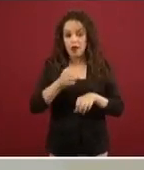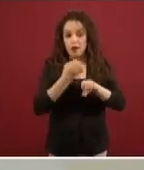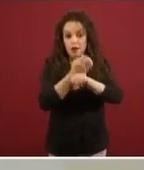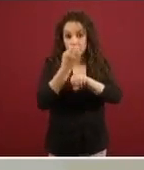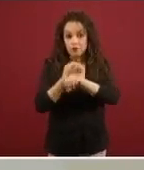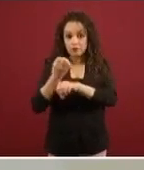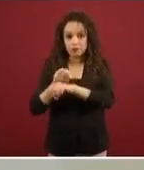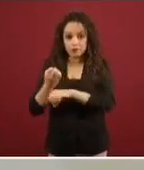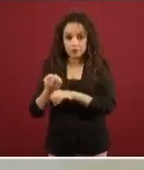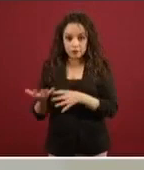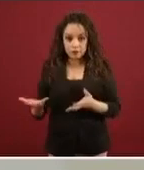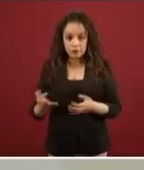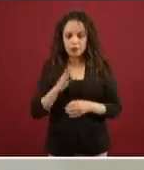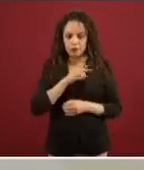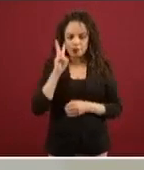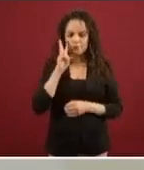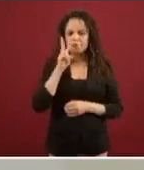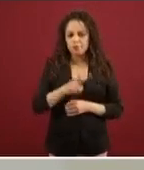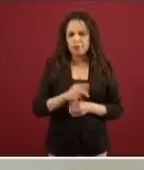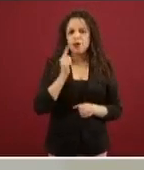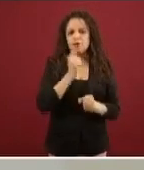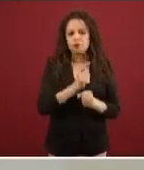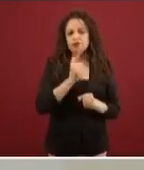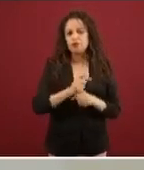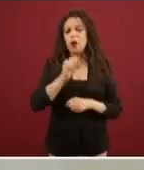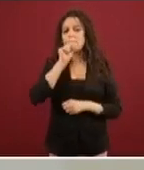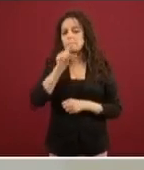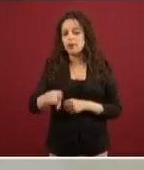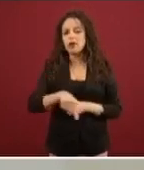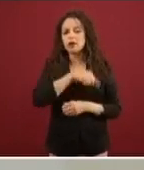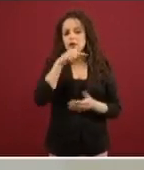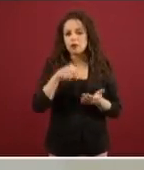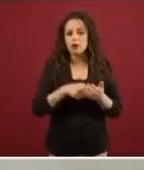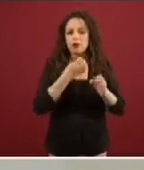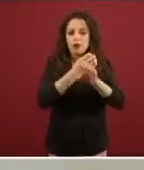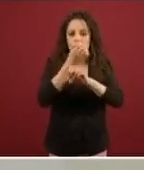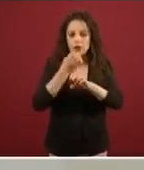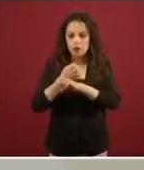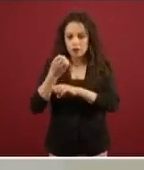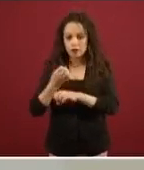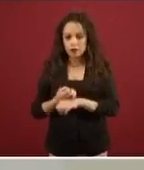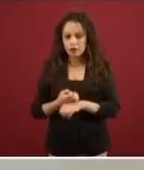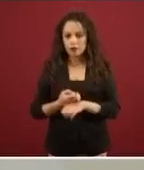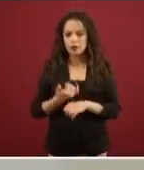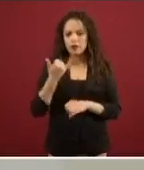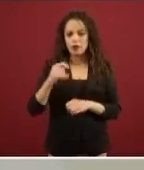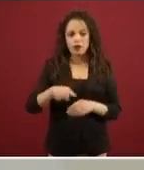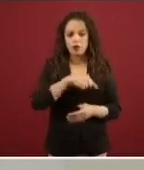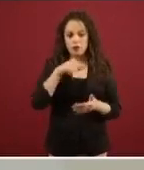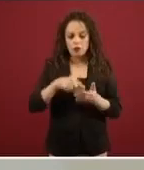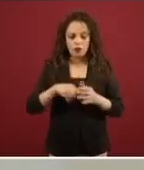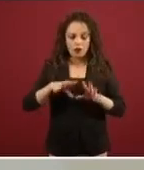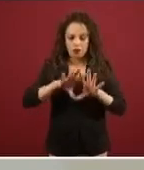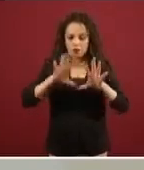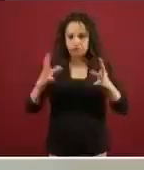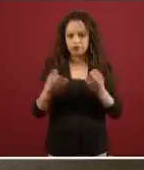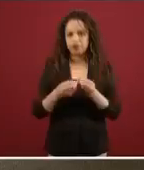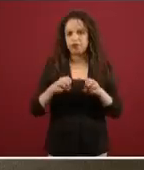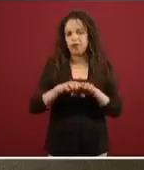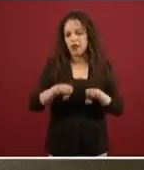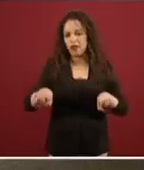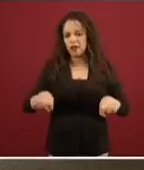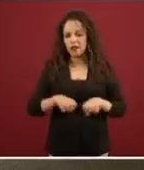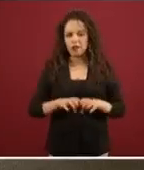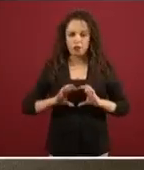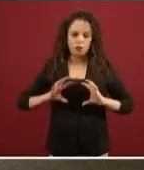presentando informes, también en los niveles jurisdiccionales están trabajando las áreas de epidemiología jurisdiccional con sus